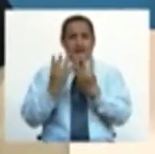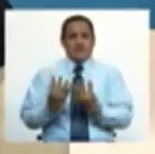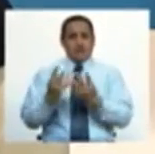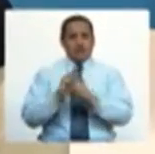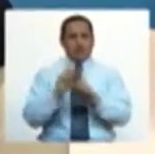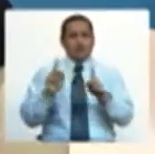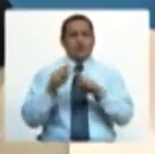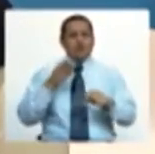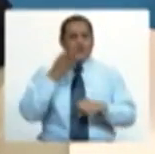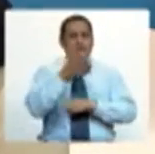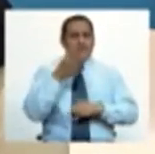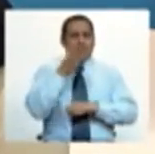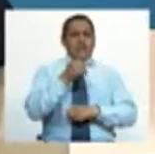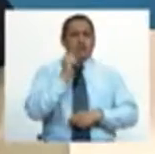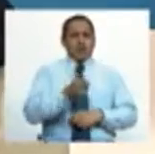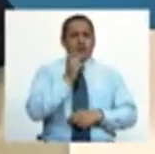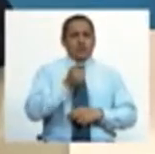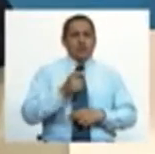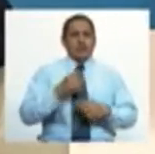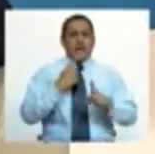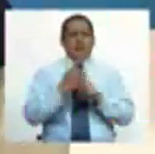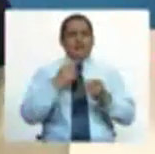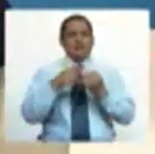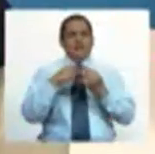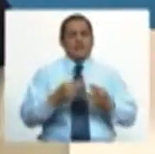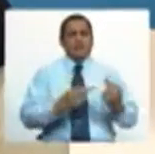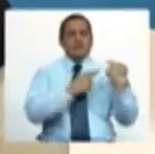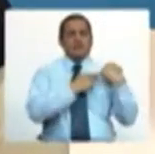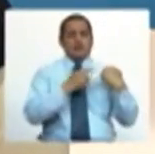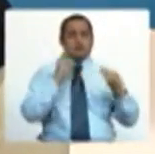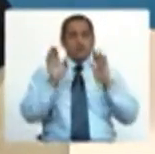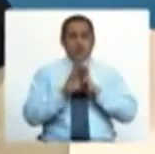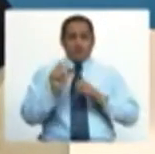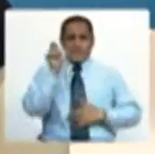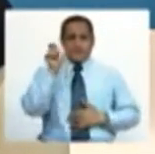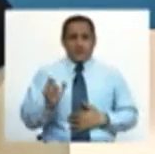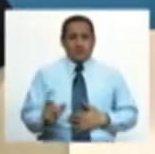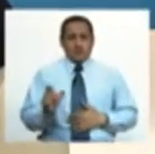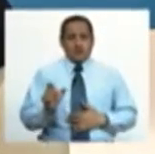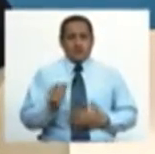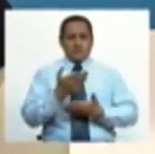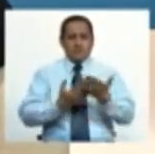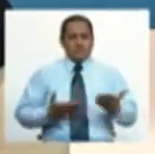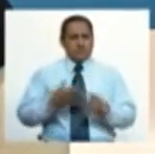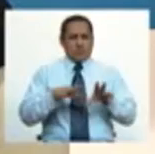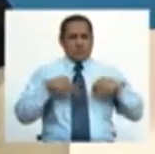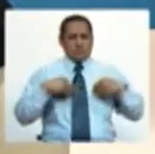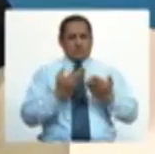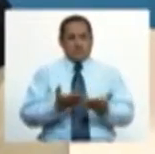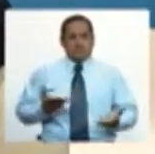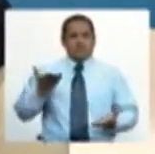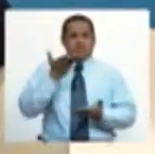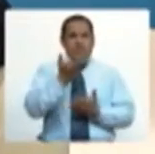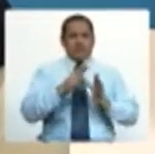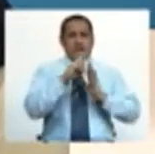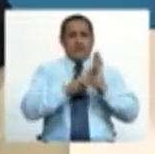sino ir frecuentemente al juzgado a cumplir ciertas obligaciones. Esta persona impugnó y sobre la base de una de